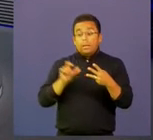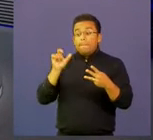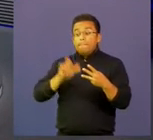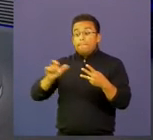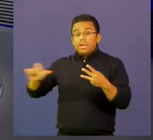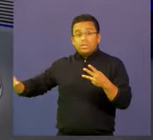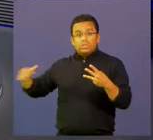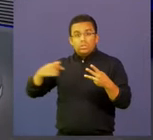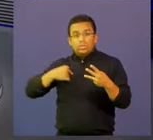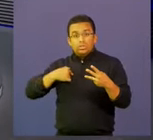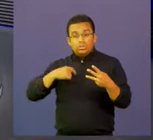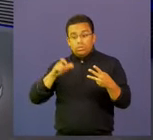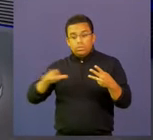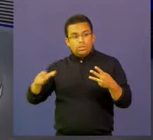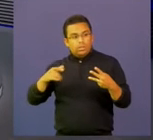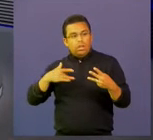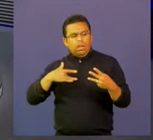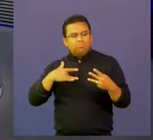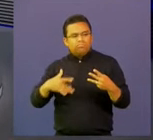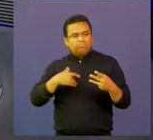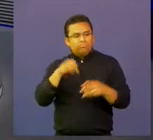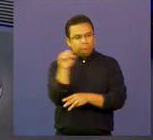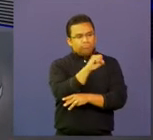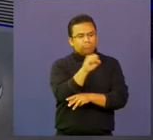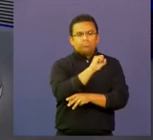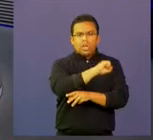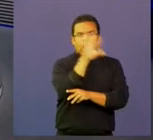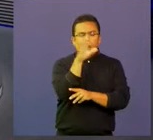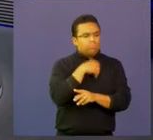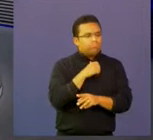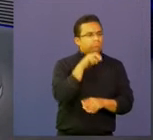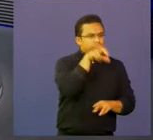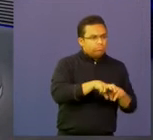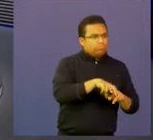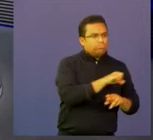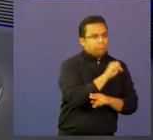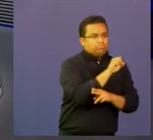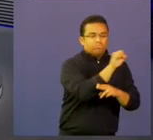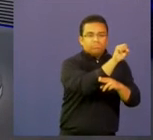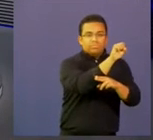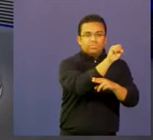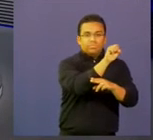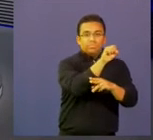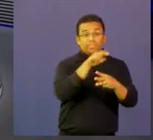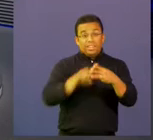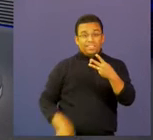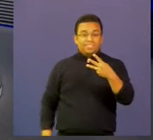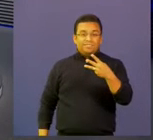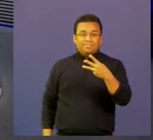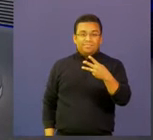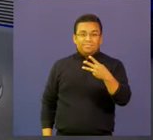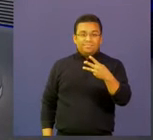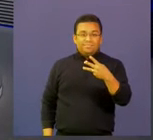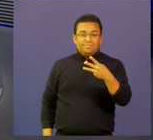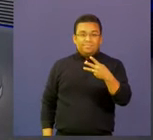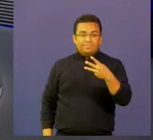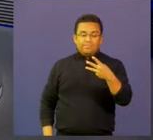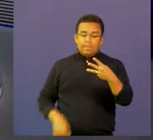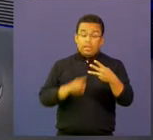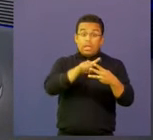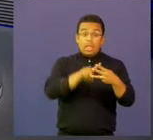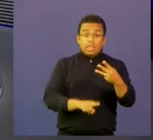que estén dispuestas a manejar esos carros que se montan sobre esas vías. Entonces se necesitaban 3 cosas. Y hago esta